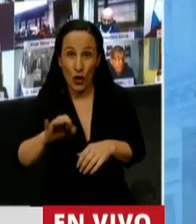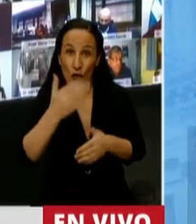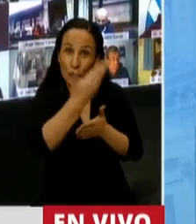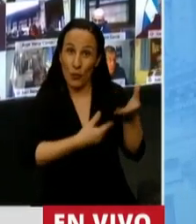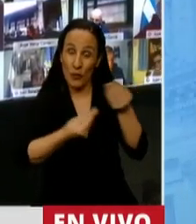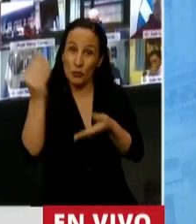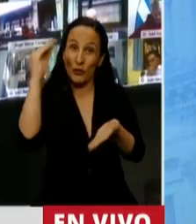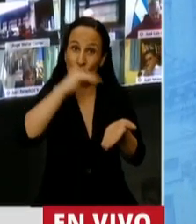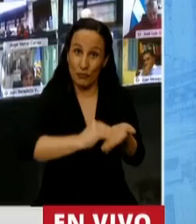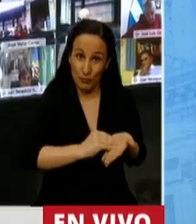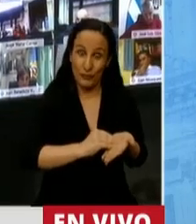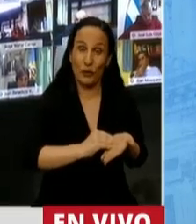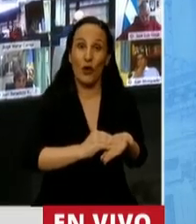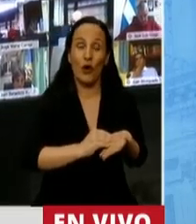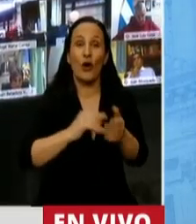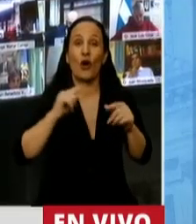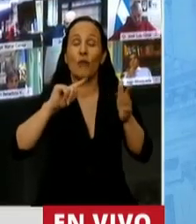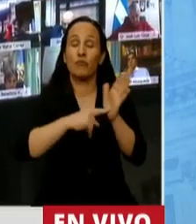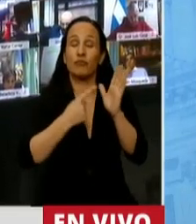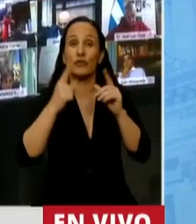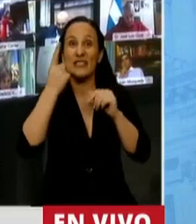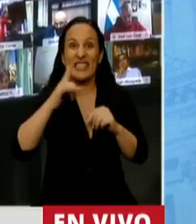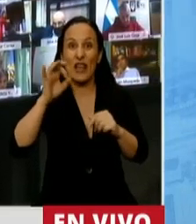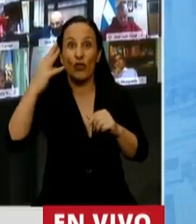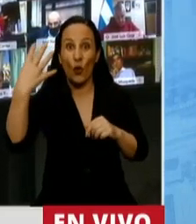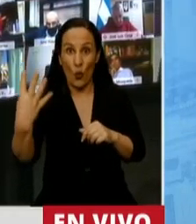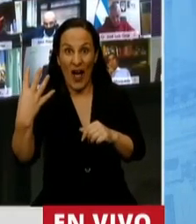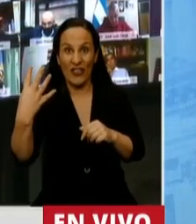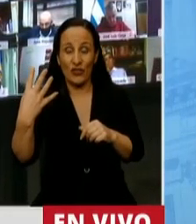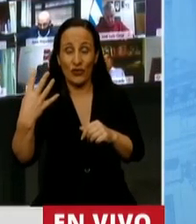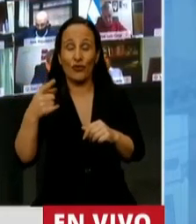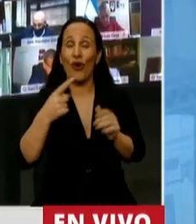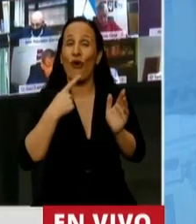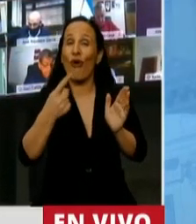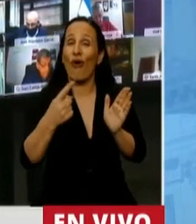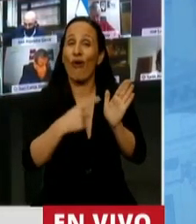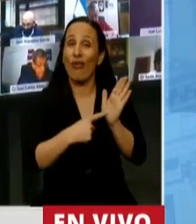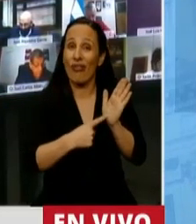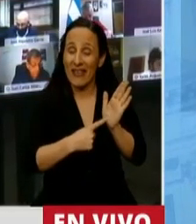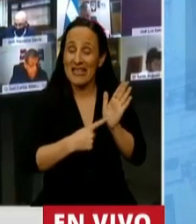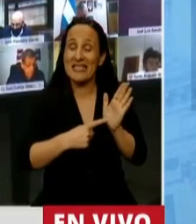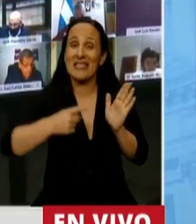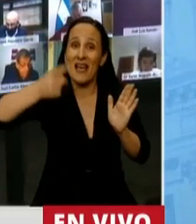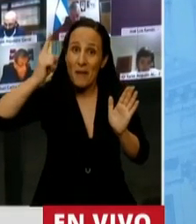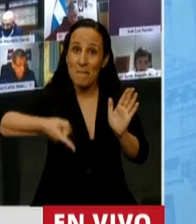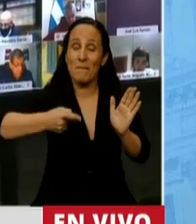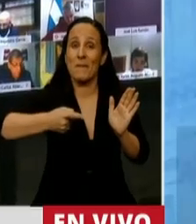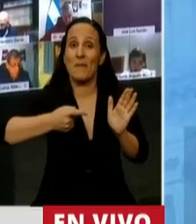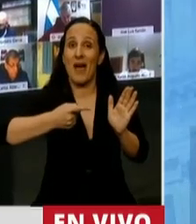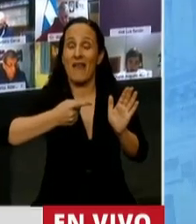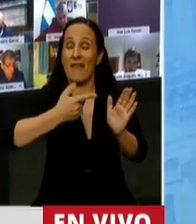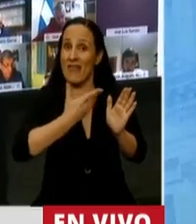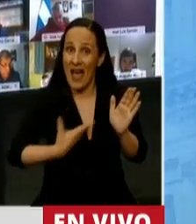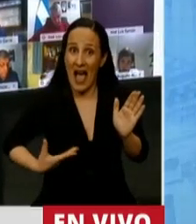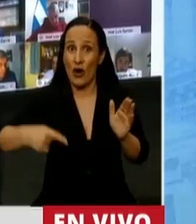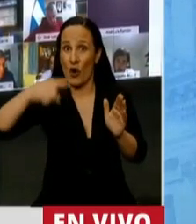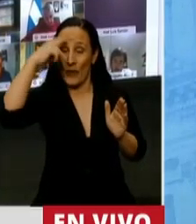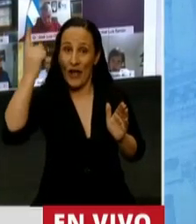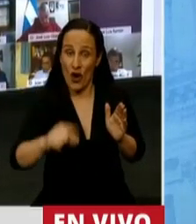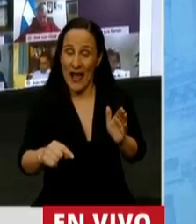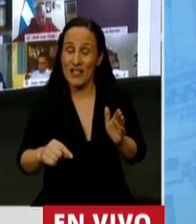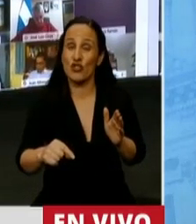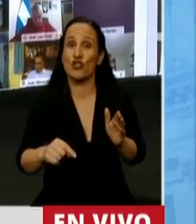presupuesto del artículo 104 que establece y ordena al gobierno de la